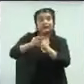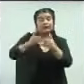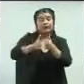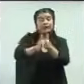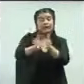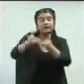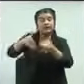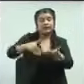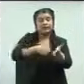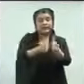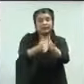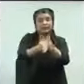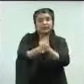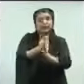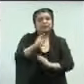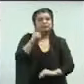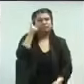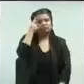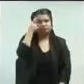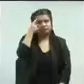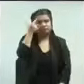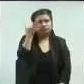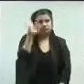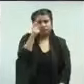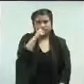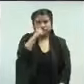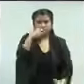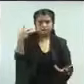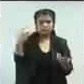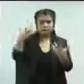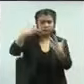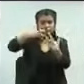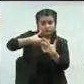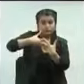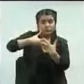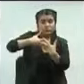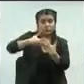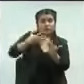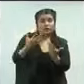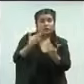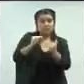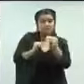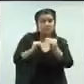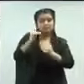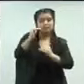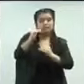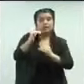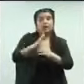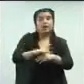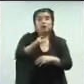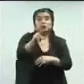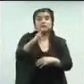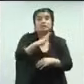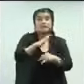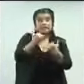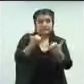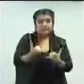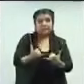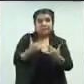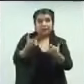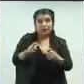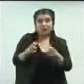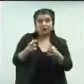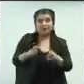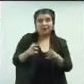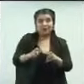Porque siento que no hace media en el volumen de lo que tienen ya contratado